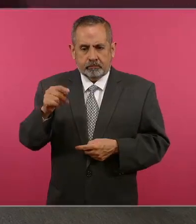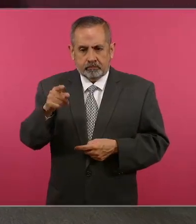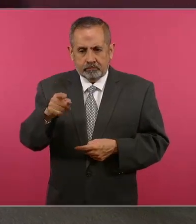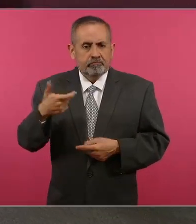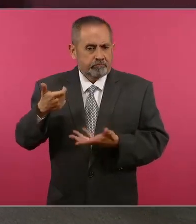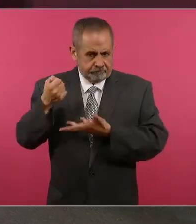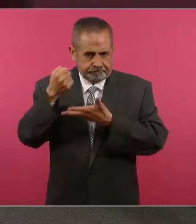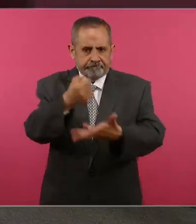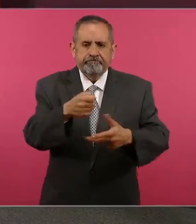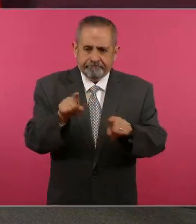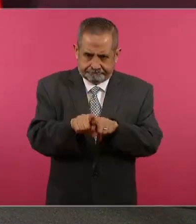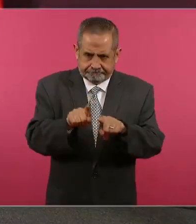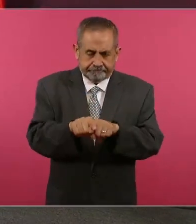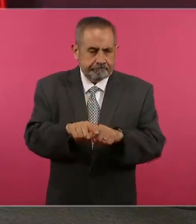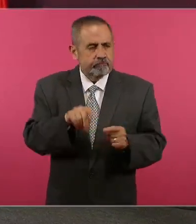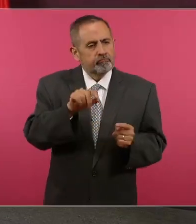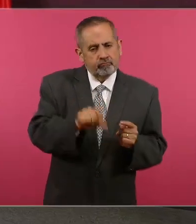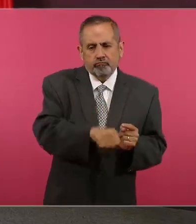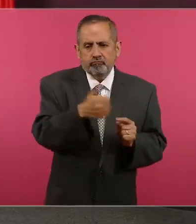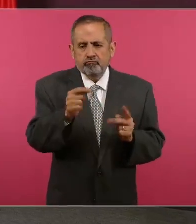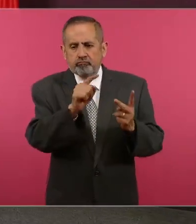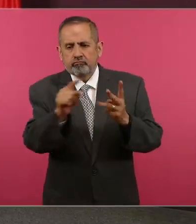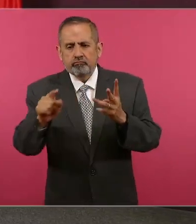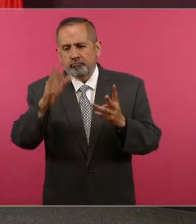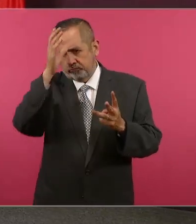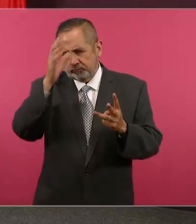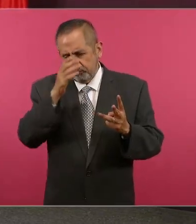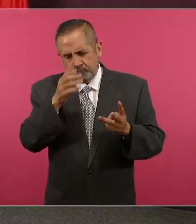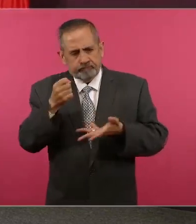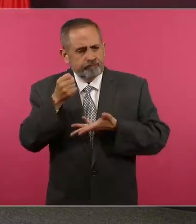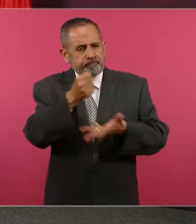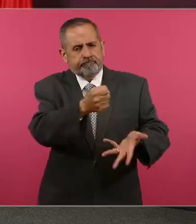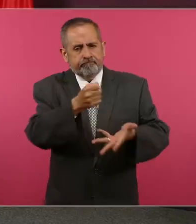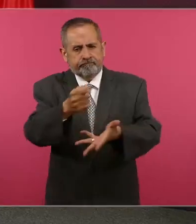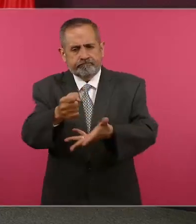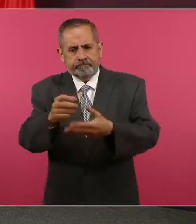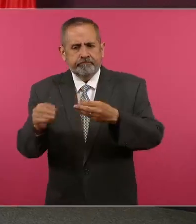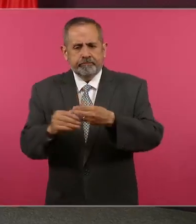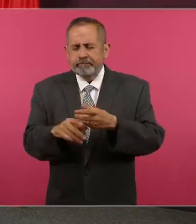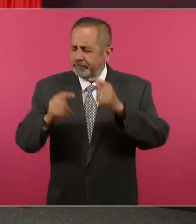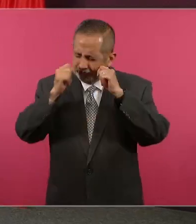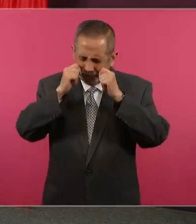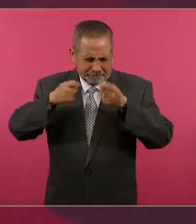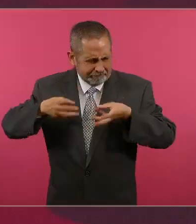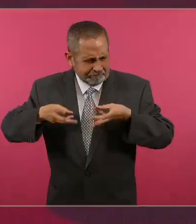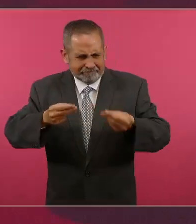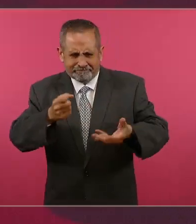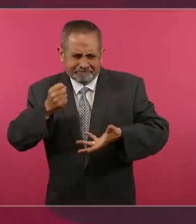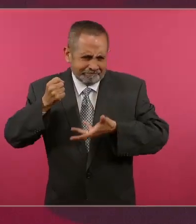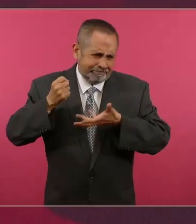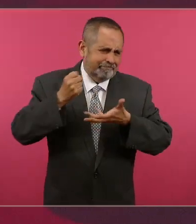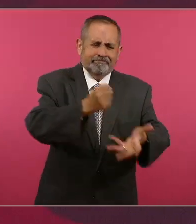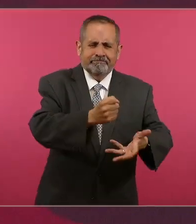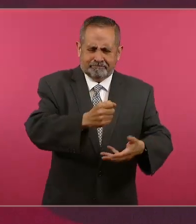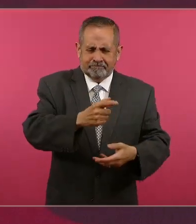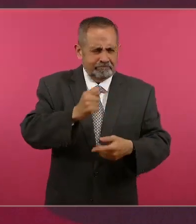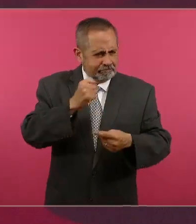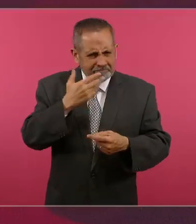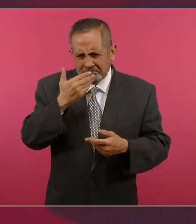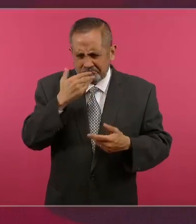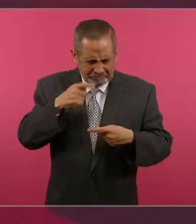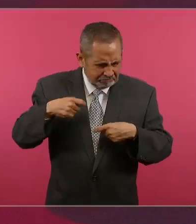y a otros mineros en Coahuila. Y no nos importa la cantidad de